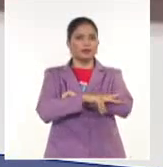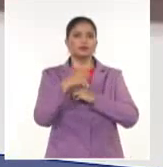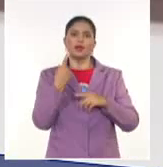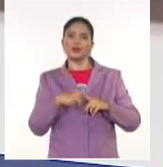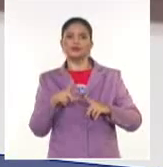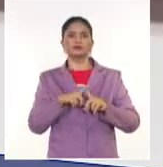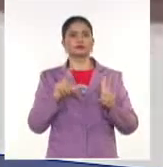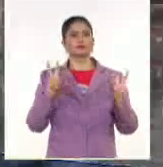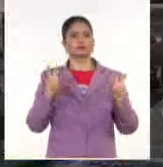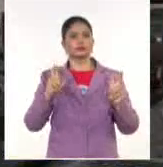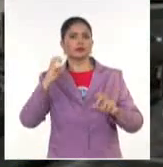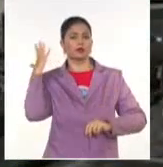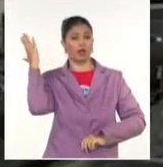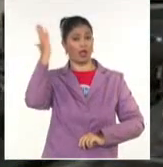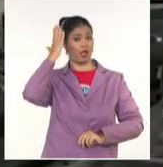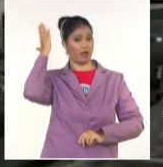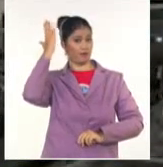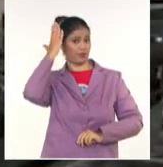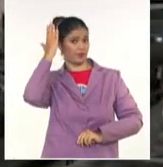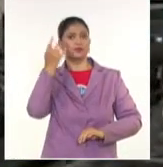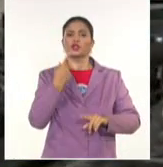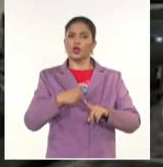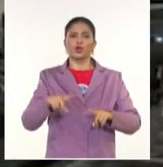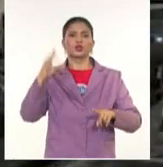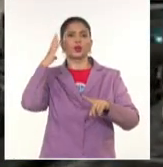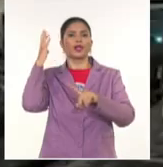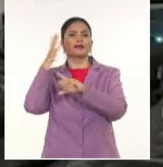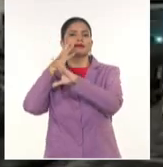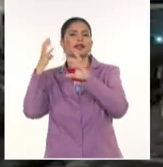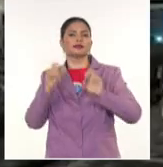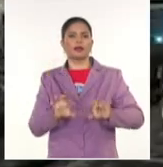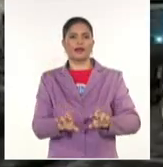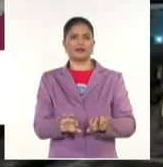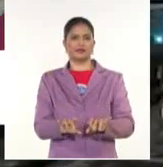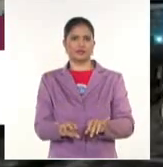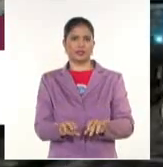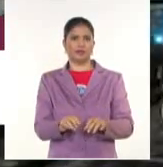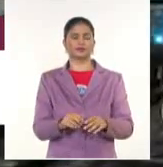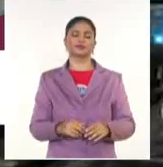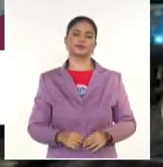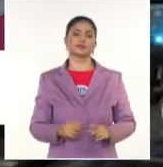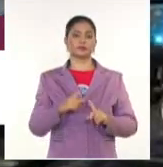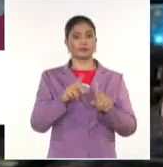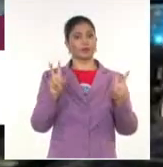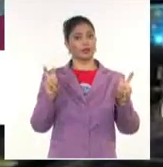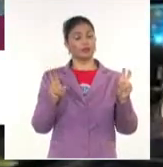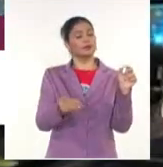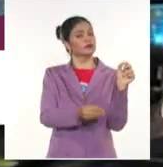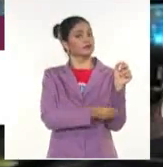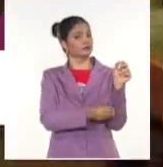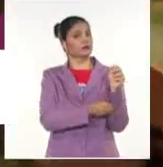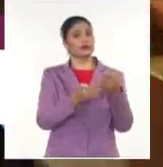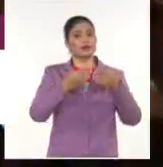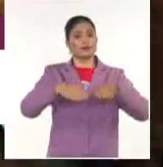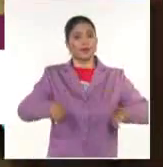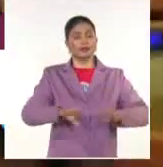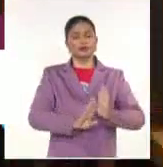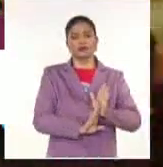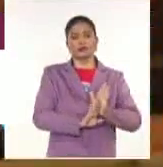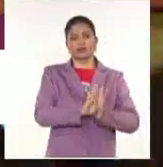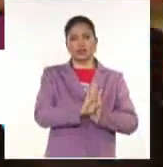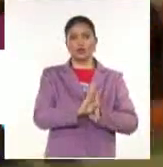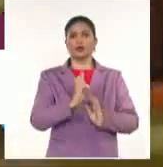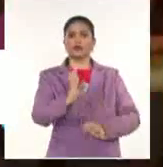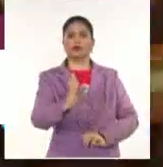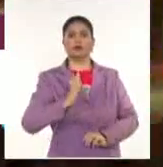controvertida Inteligencia artificial bajo el lema unidad y diversidad para promover la paz el desarrollo sostenible y la dignidad humana en